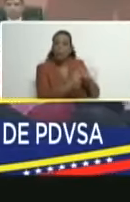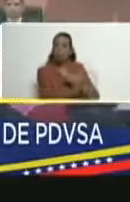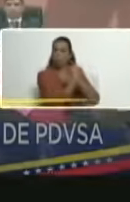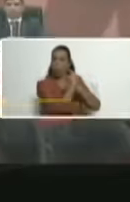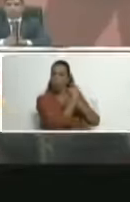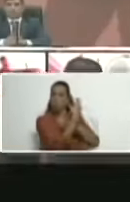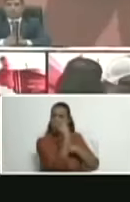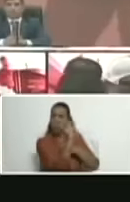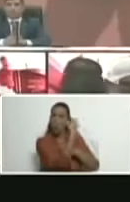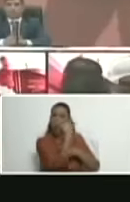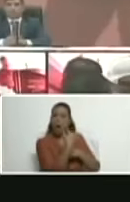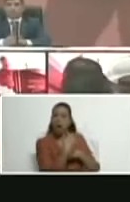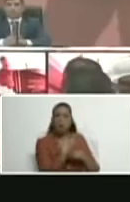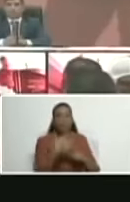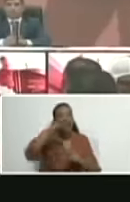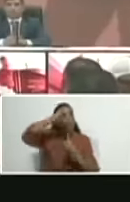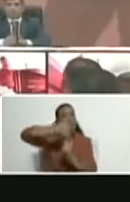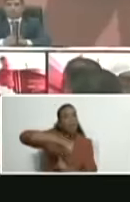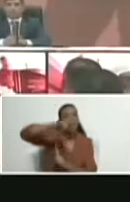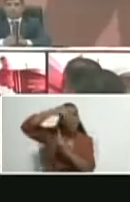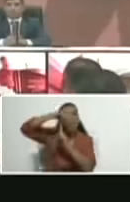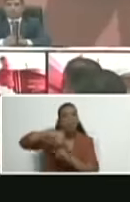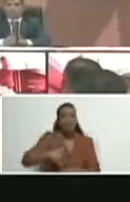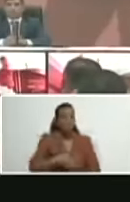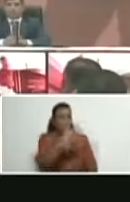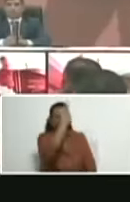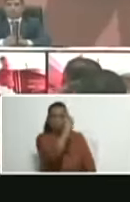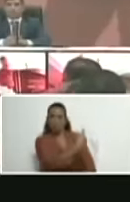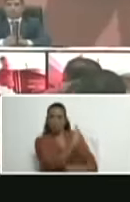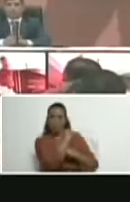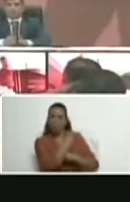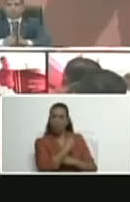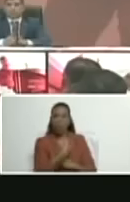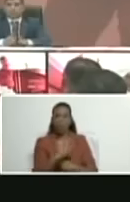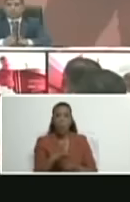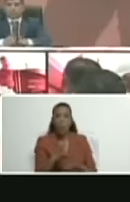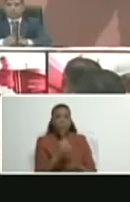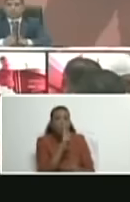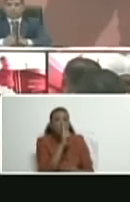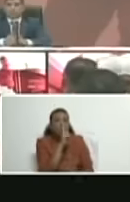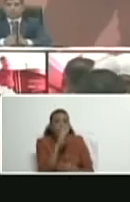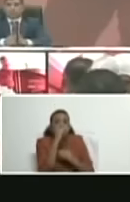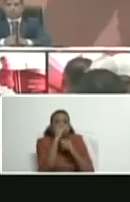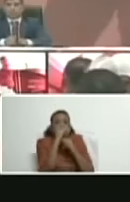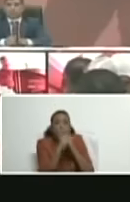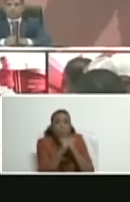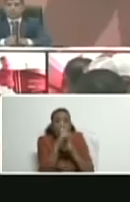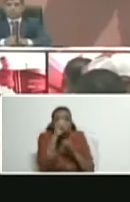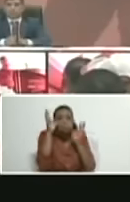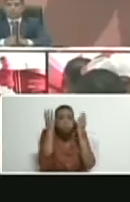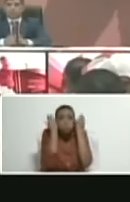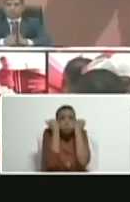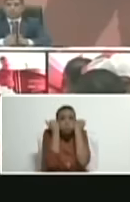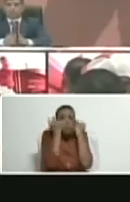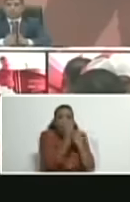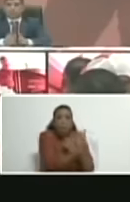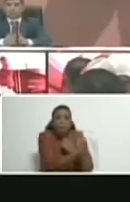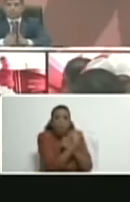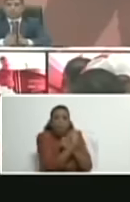como que nosotros fuéramos chantajeables, como que nosotros fuéramos intimidables, como que estuvieran